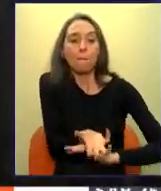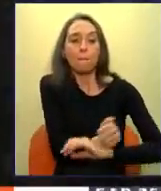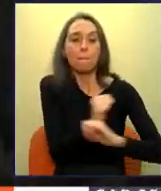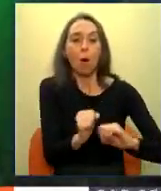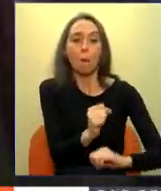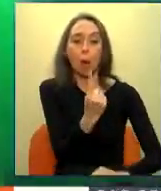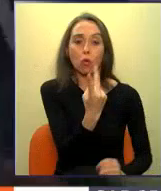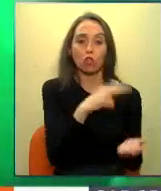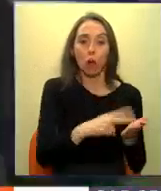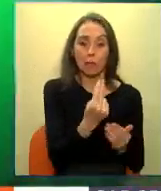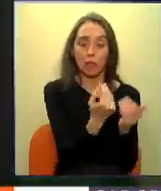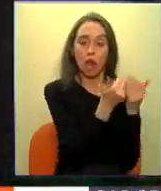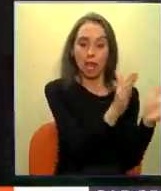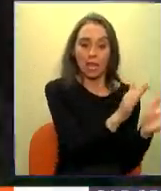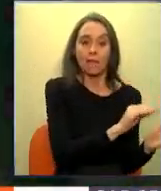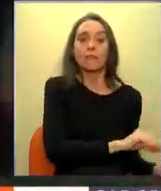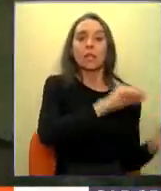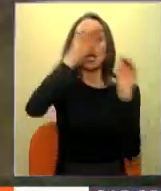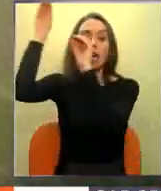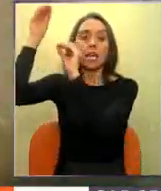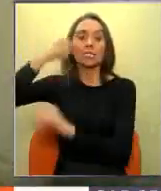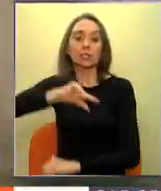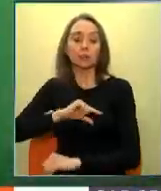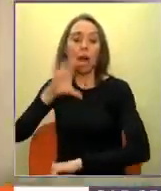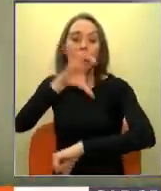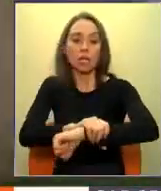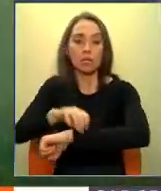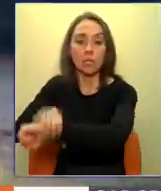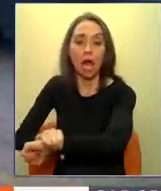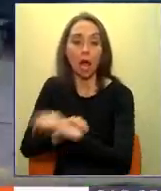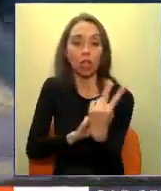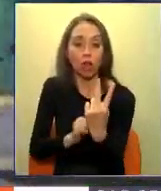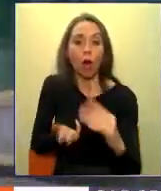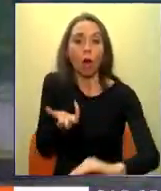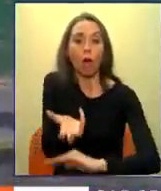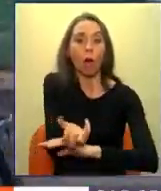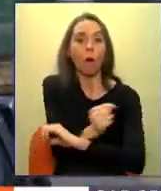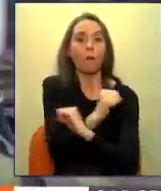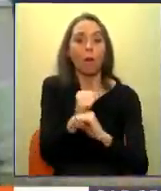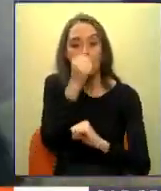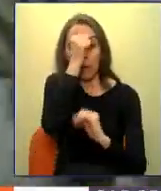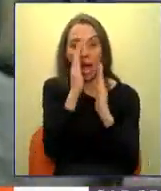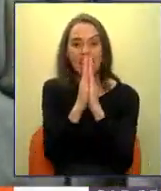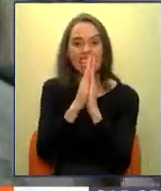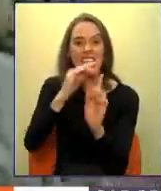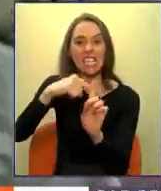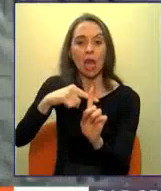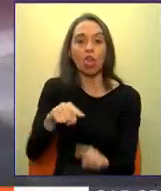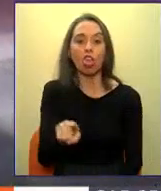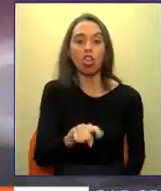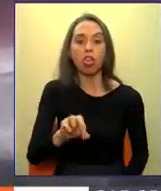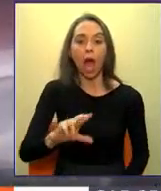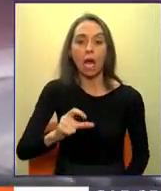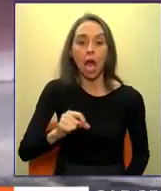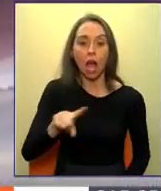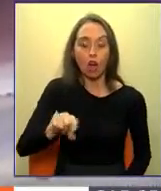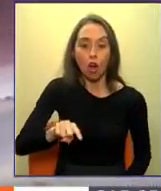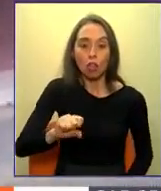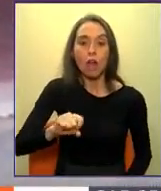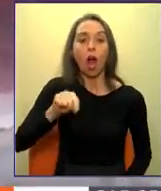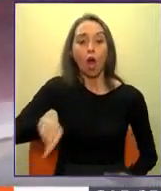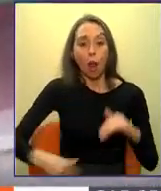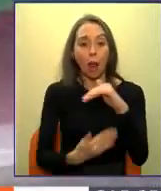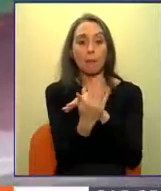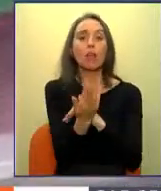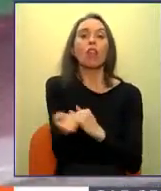en 2013 en España por colocación de artefactos explosivos en la Basílica de Zaragoza y esta madrugada detenidos una vez